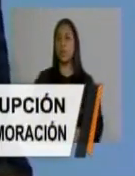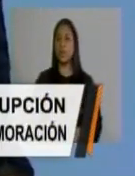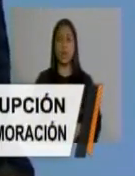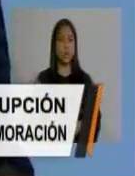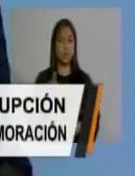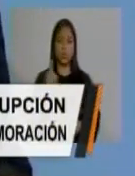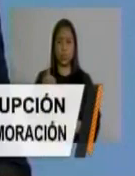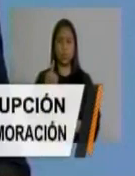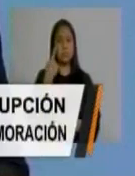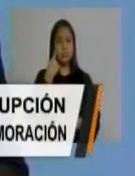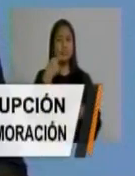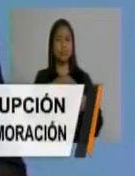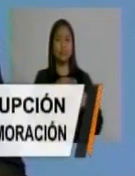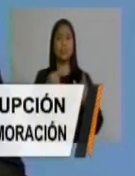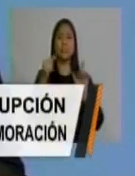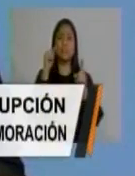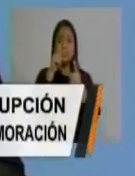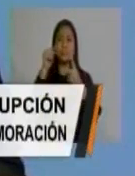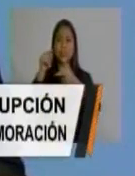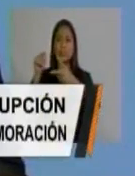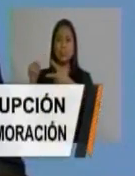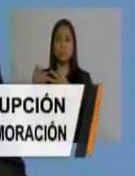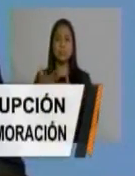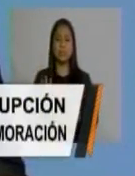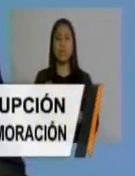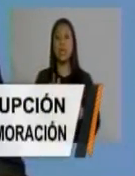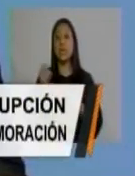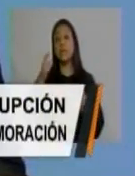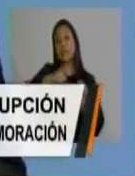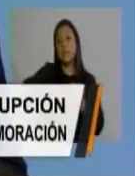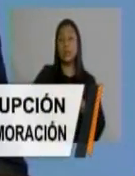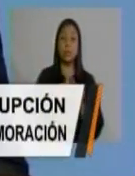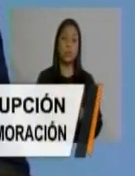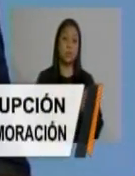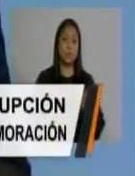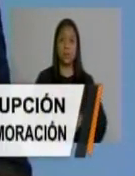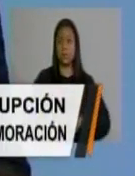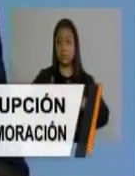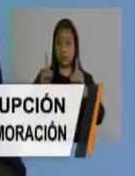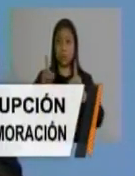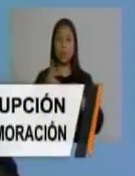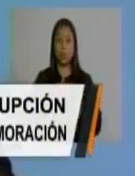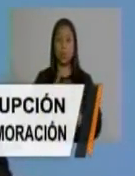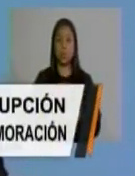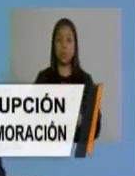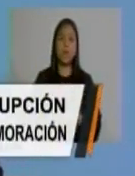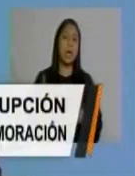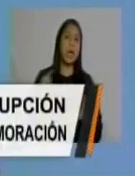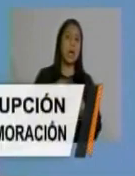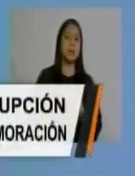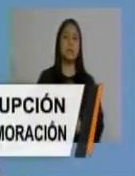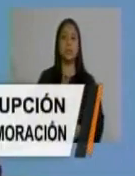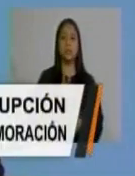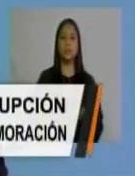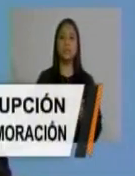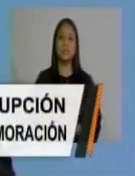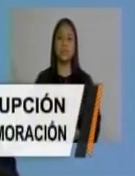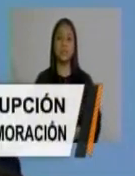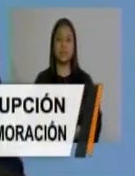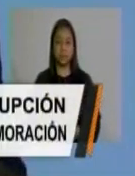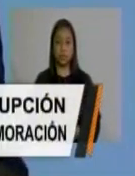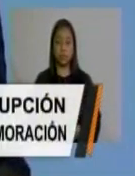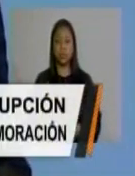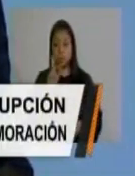todas enmarcadas dentro del Plan de Desarrollo de Guatemala planteado hasta el 2032 y por ende